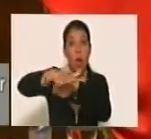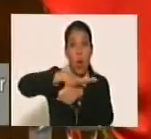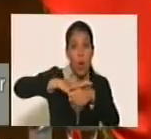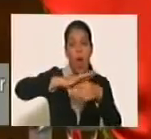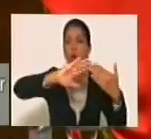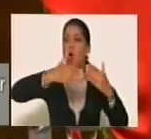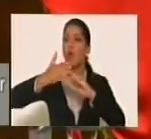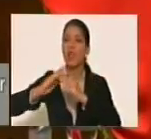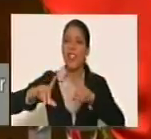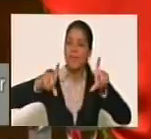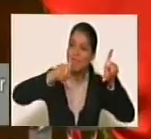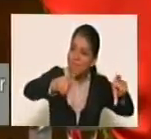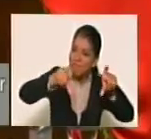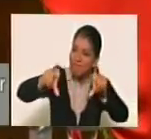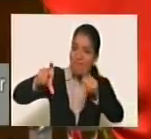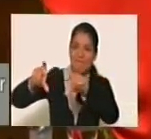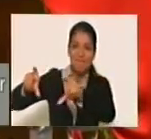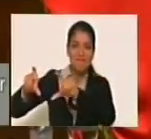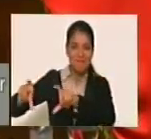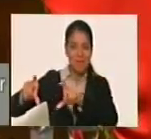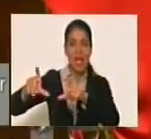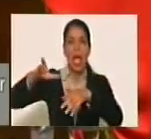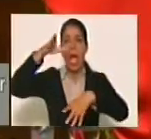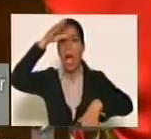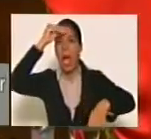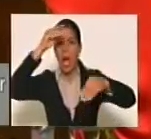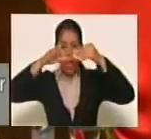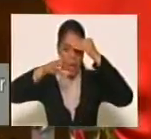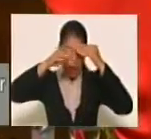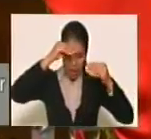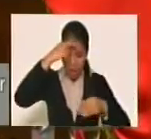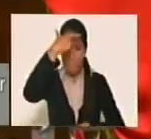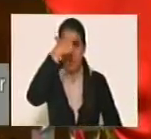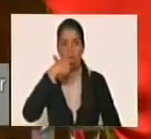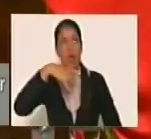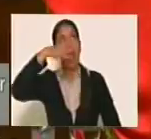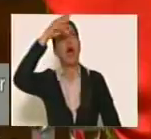comunidades, a las comunas. Todo el mundo tiene que formarse en la paz.